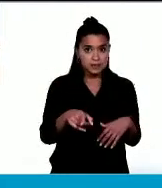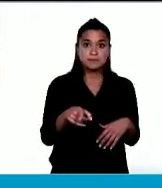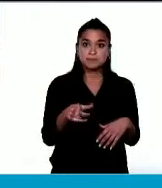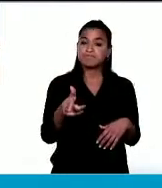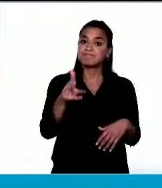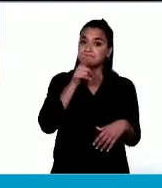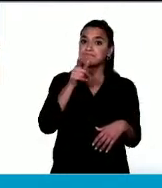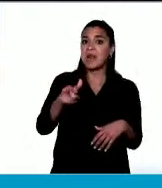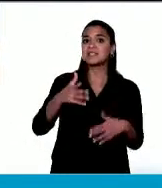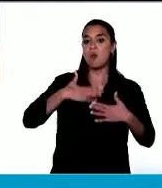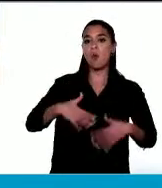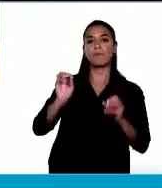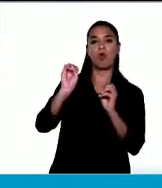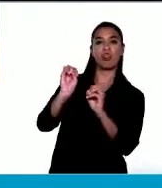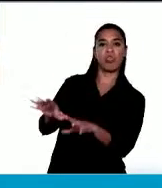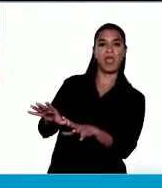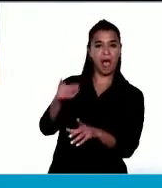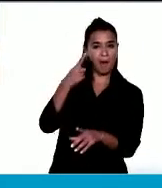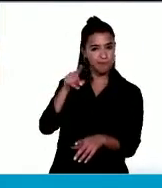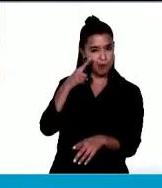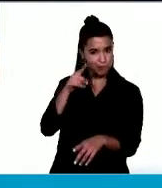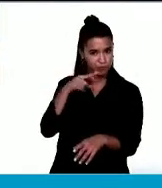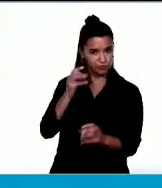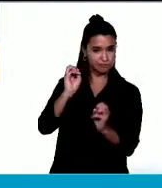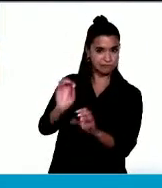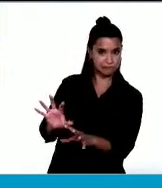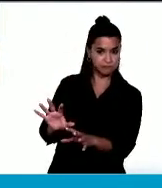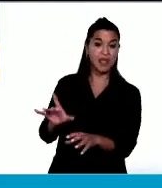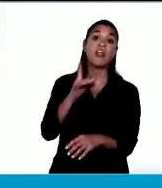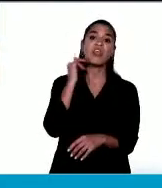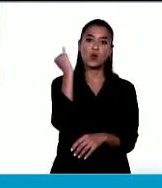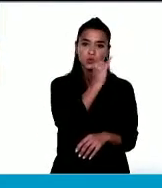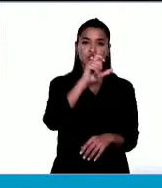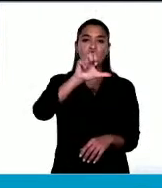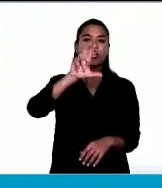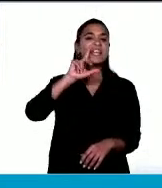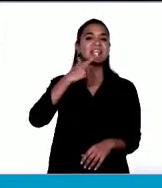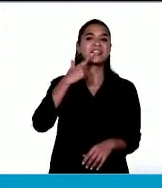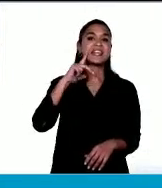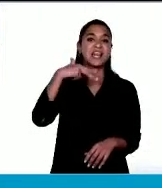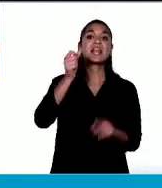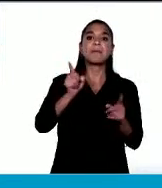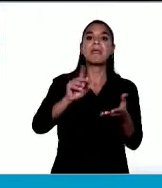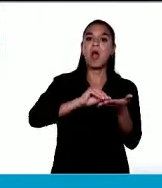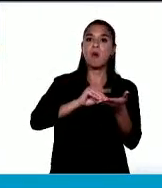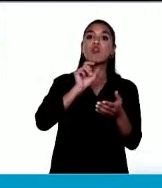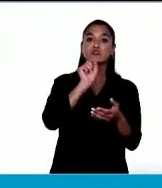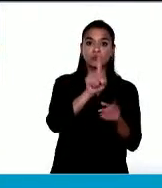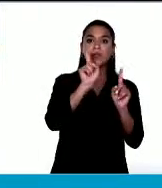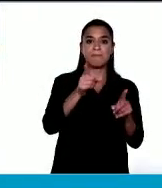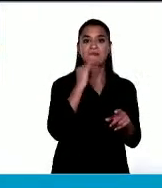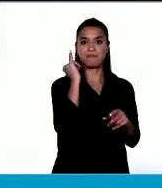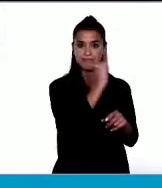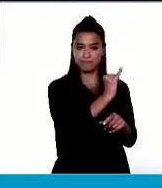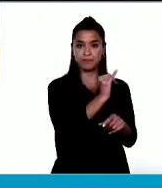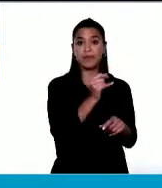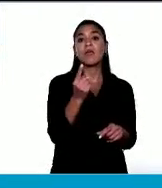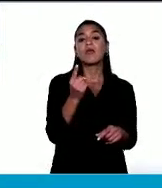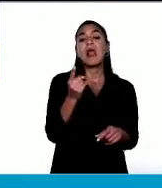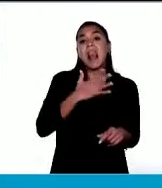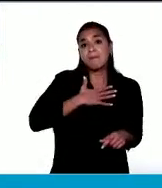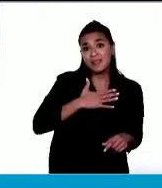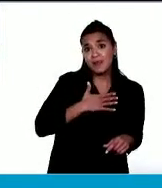cuerpo fue plantado, como inmediatamente denunció Cristina y también su abogado. Lamentablemente no es el único